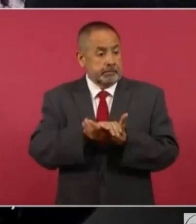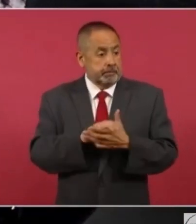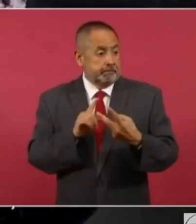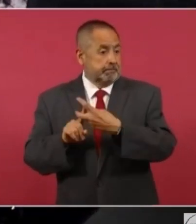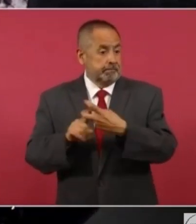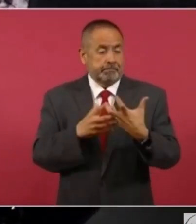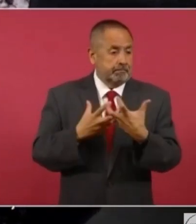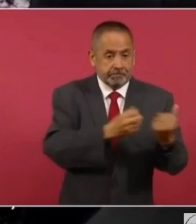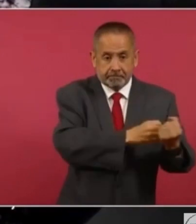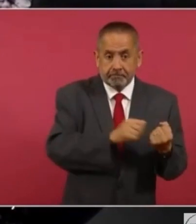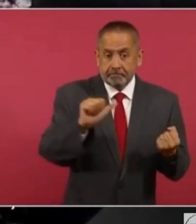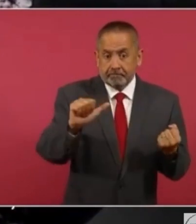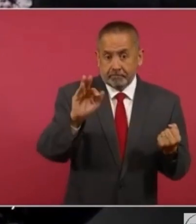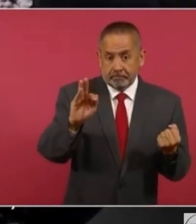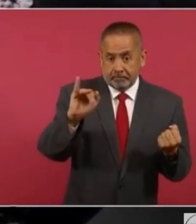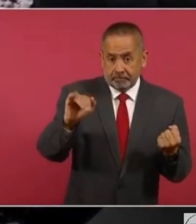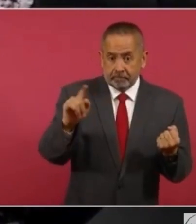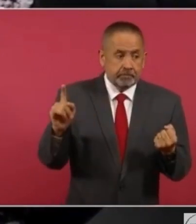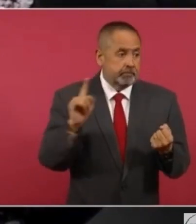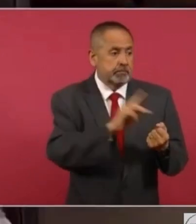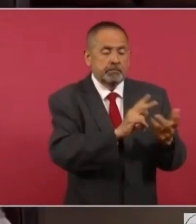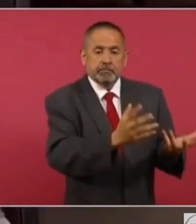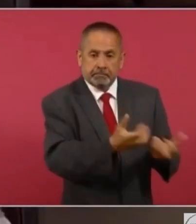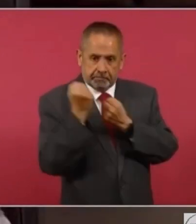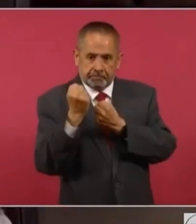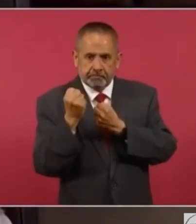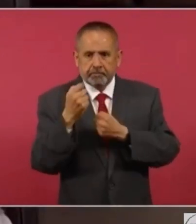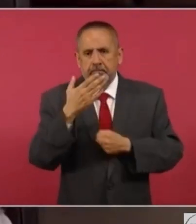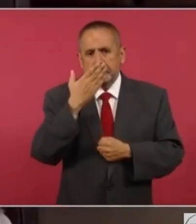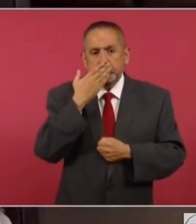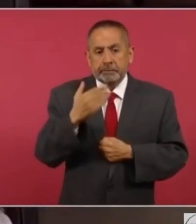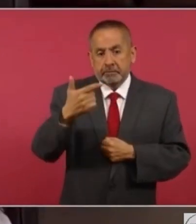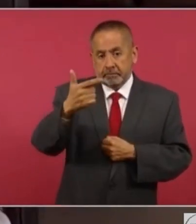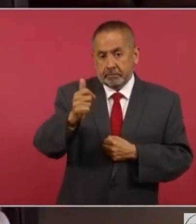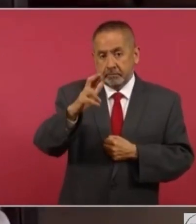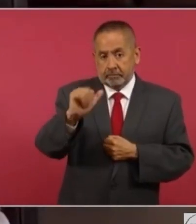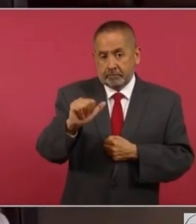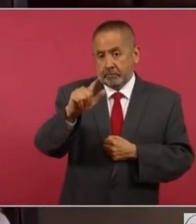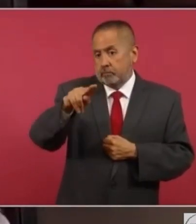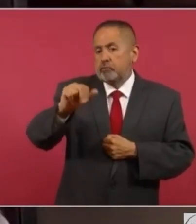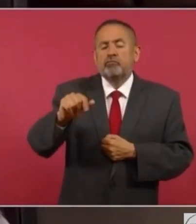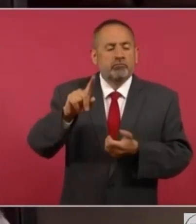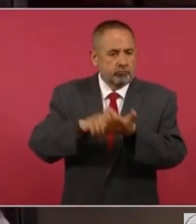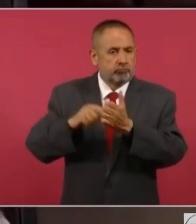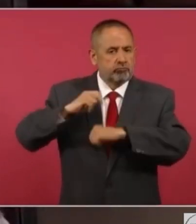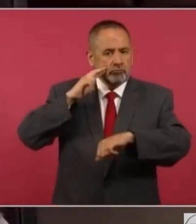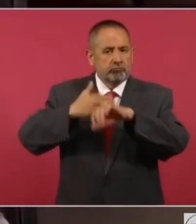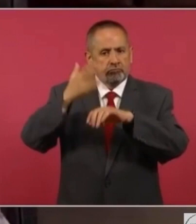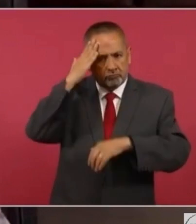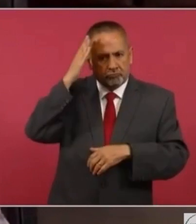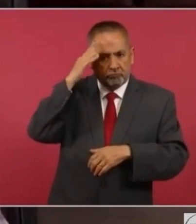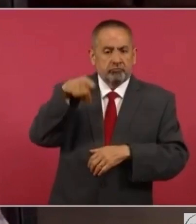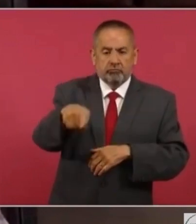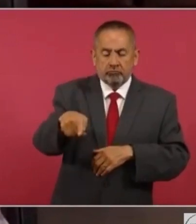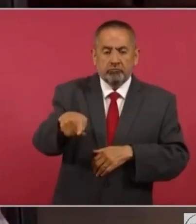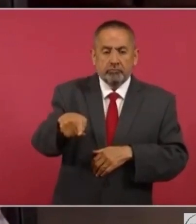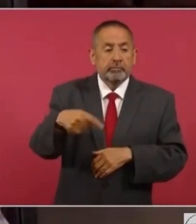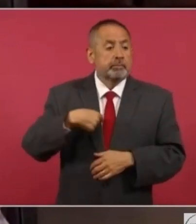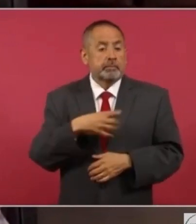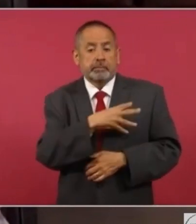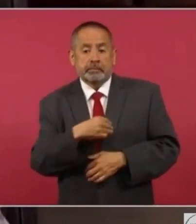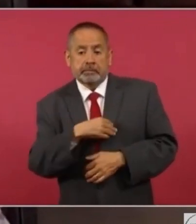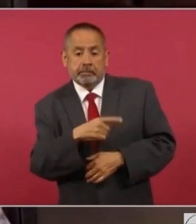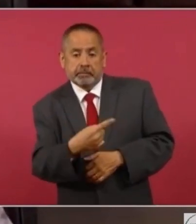agencia federal fue quien lo rescató, García Luna al frente de la García Luna al frente de la AFI, mi hijo me